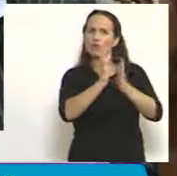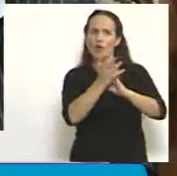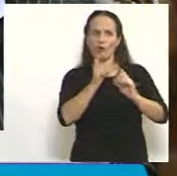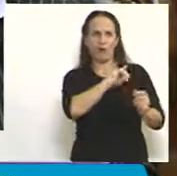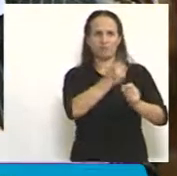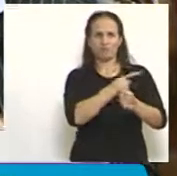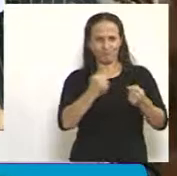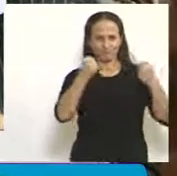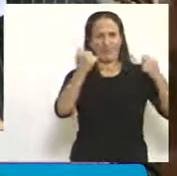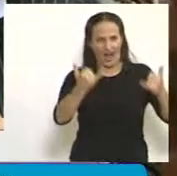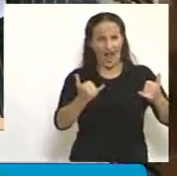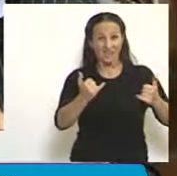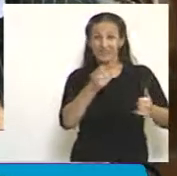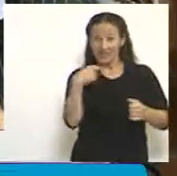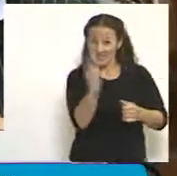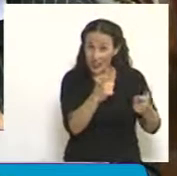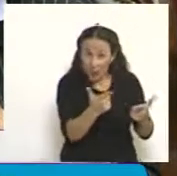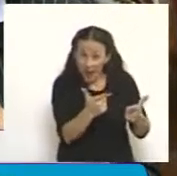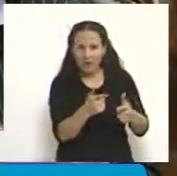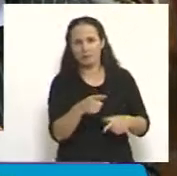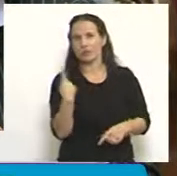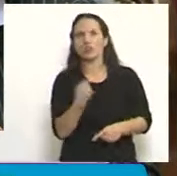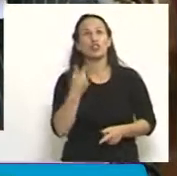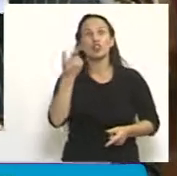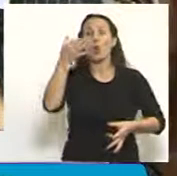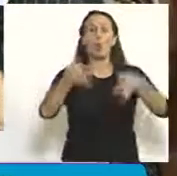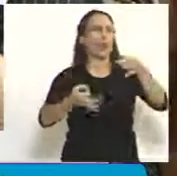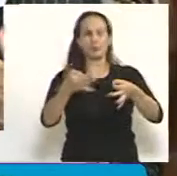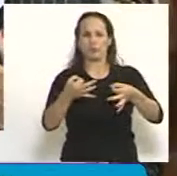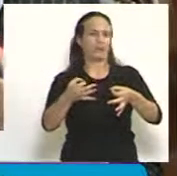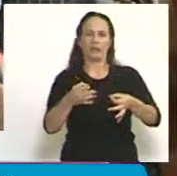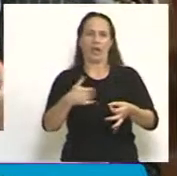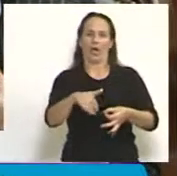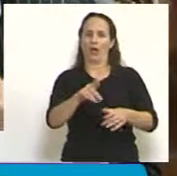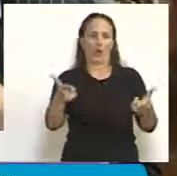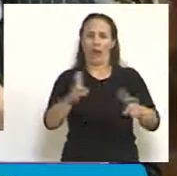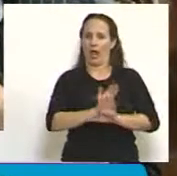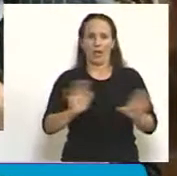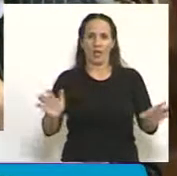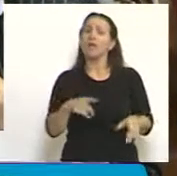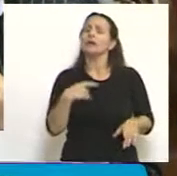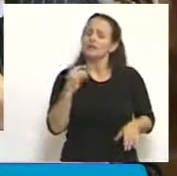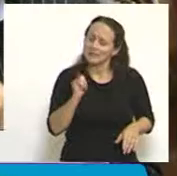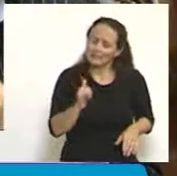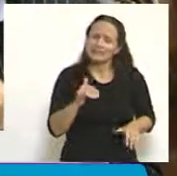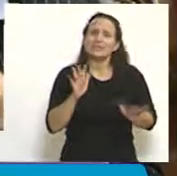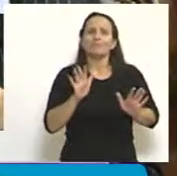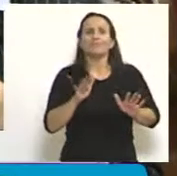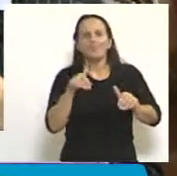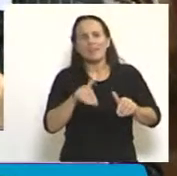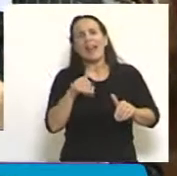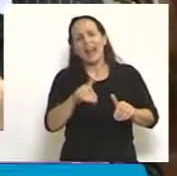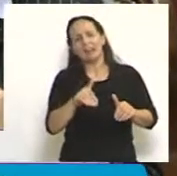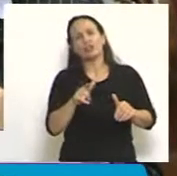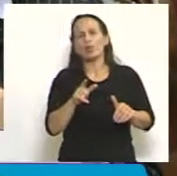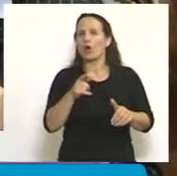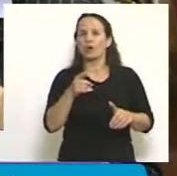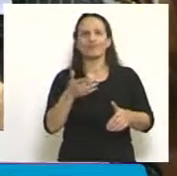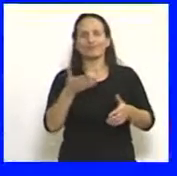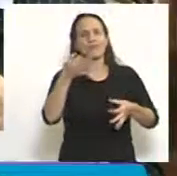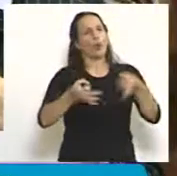Podemos decir que no tenemos permanentes concursos de oposición, como lo tenemos para el fiscal de investigaciones